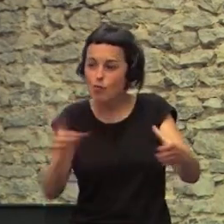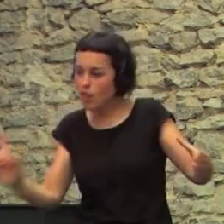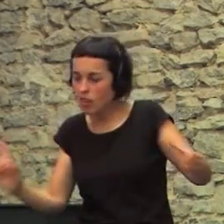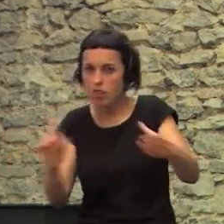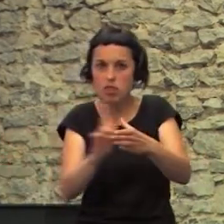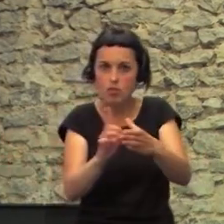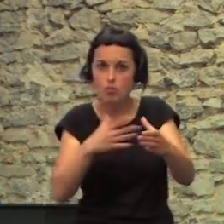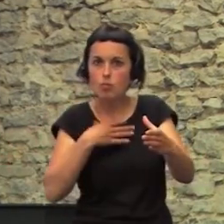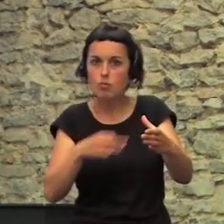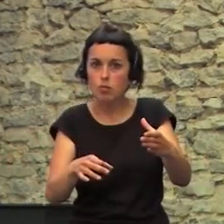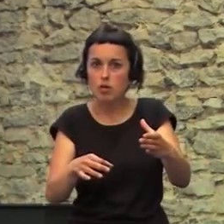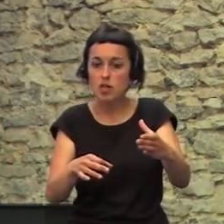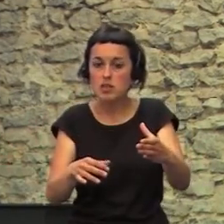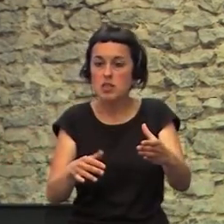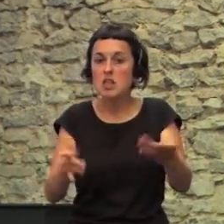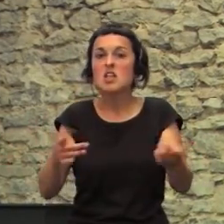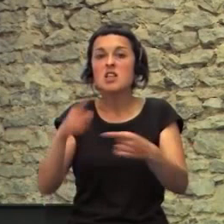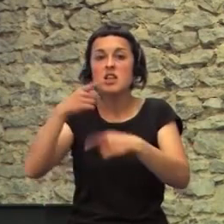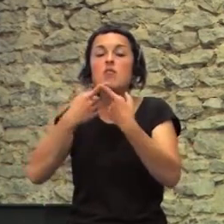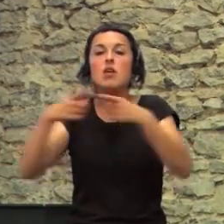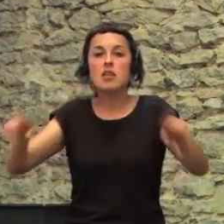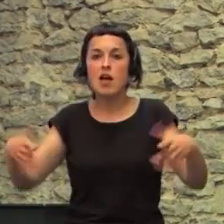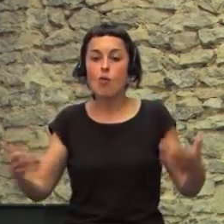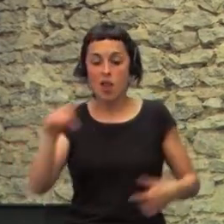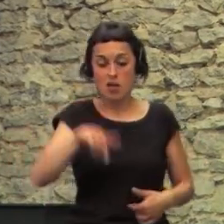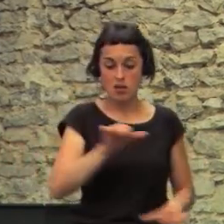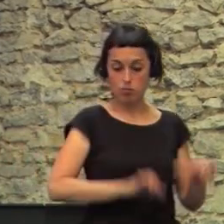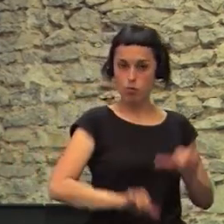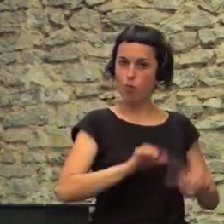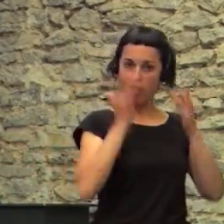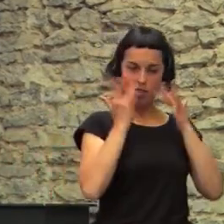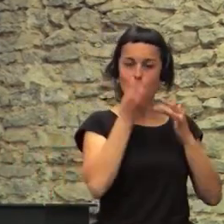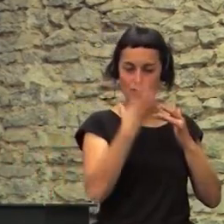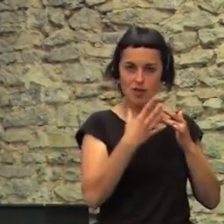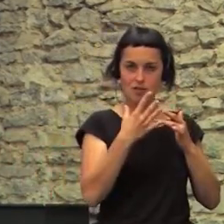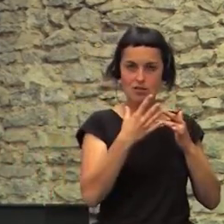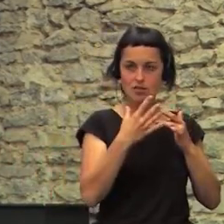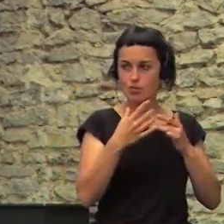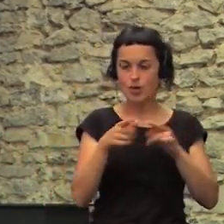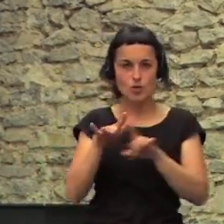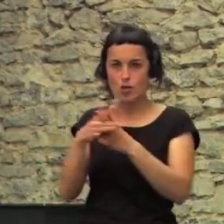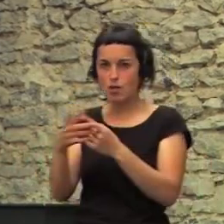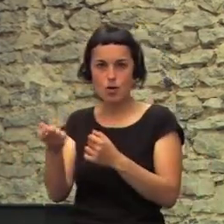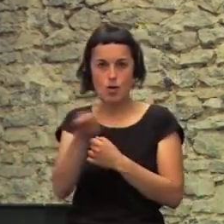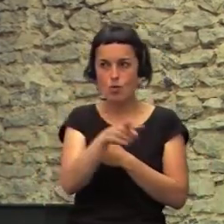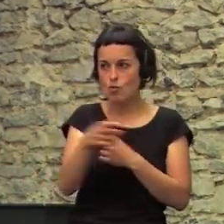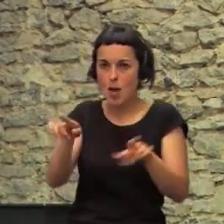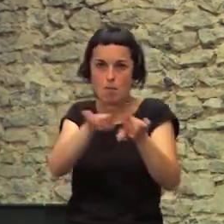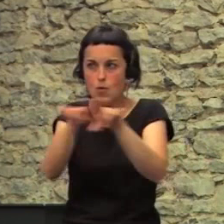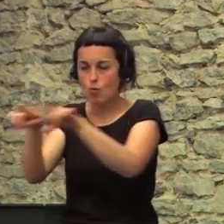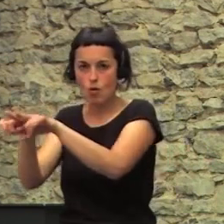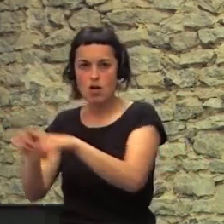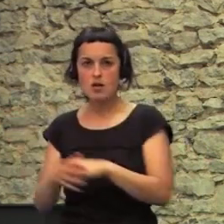No es otra cosa, simplemente que los nuestros se hacen en quirófanos, ¿no?, estériles y todo lo que quieras. Muy interesante porque también utilizaron